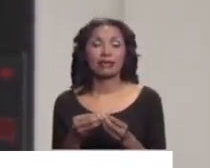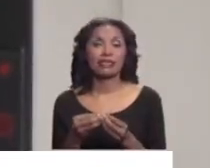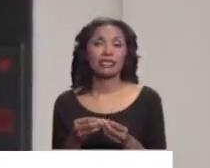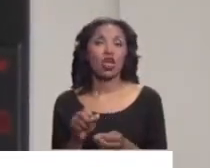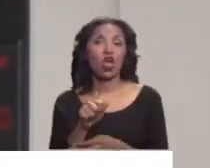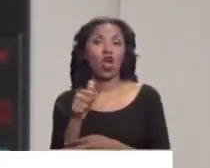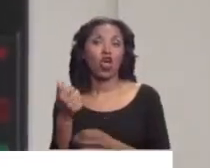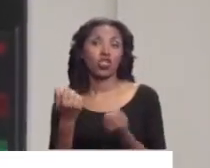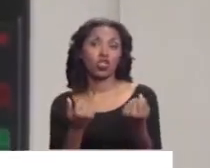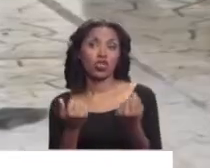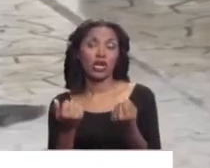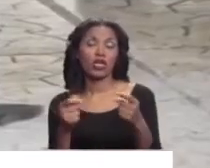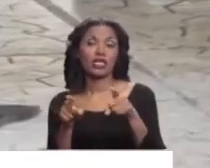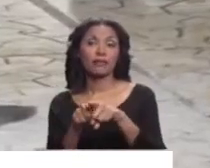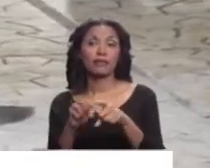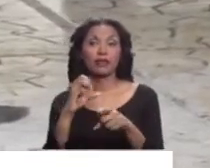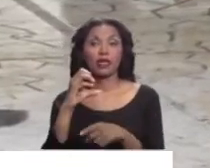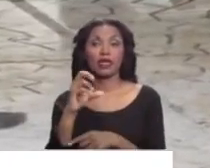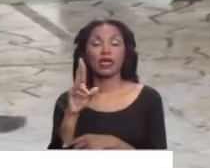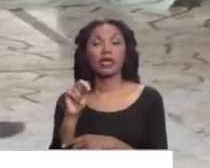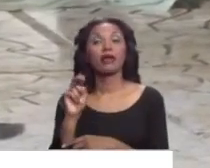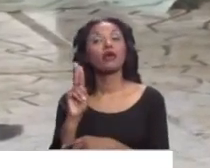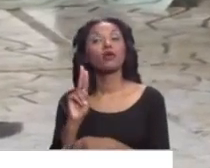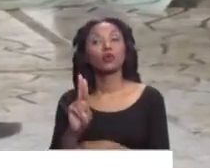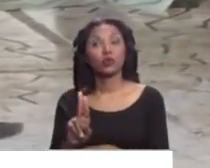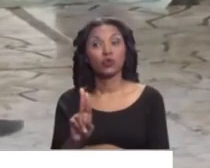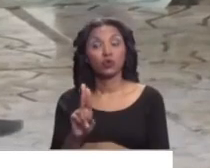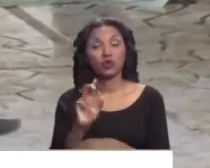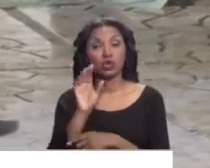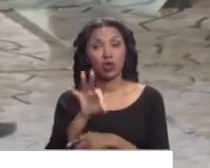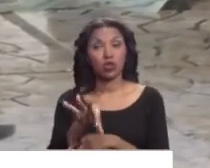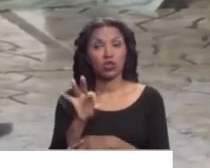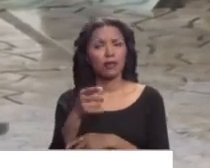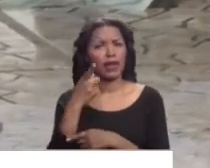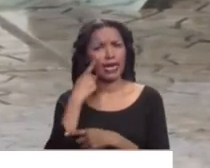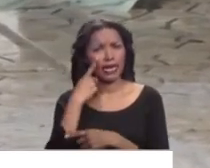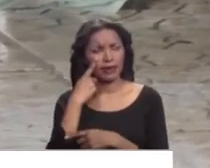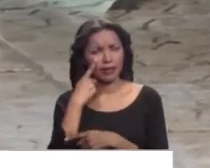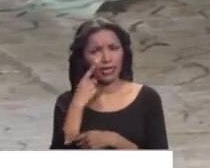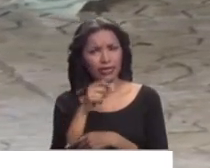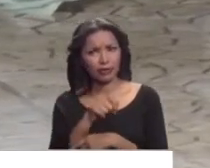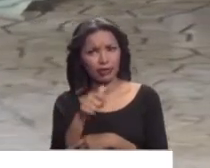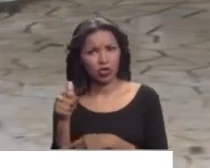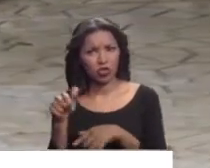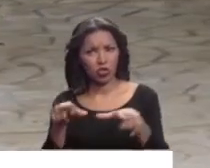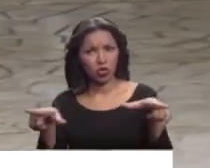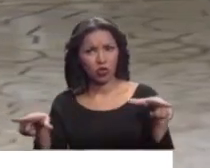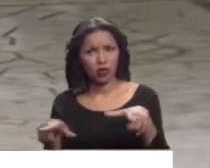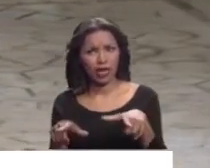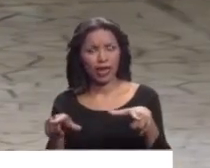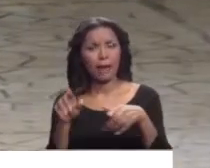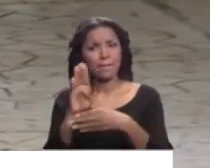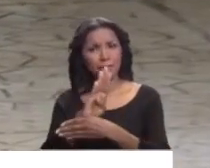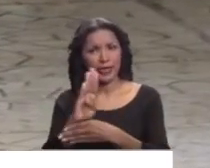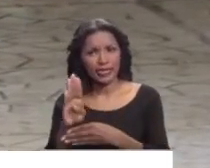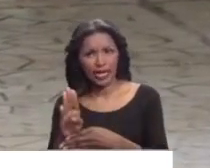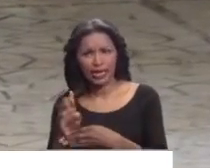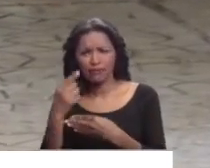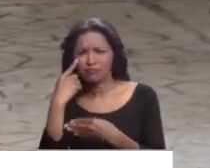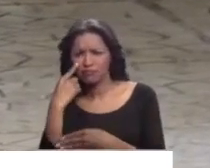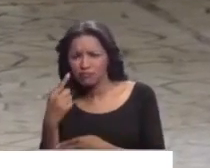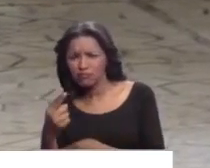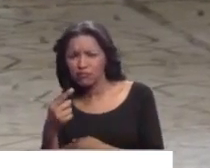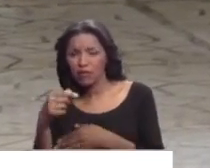autos utilizados en el área de Curundú, que está en este momento siendo verificado, pero también en el área de Betania encontraron algunas cajas